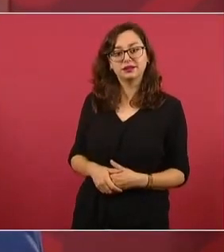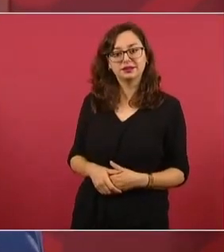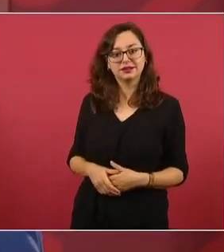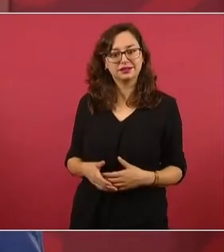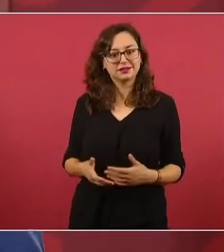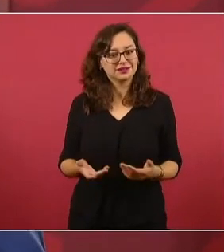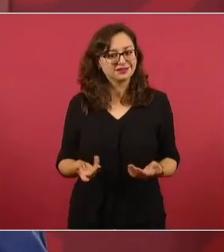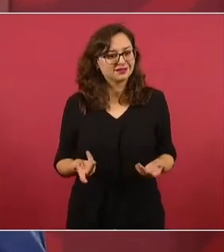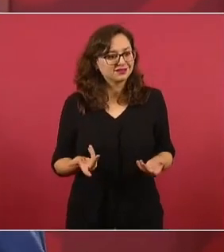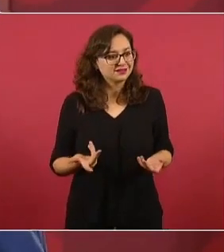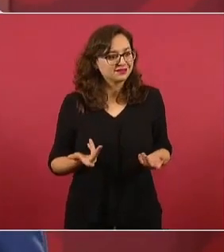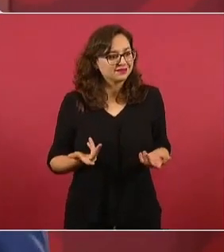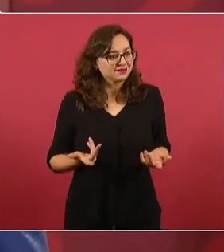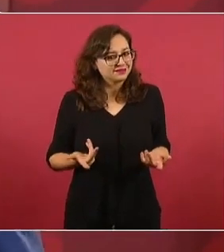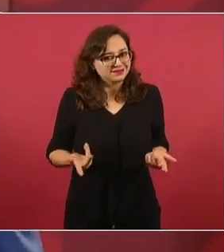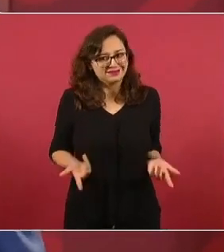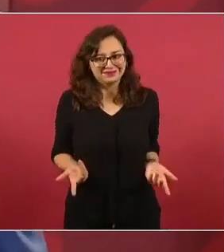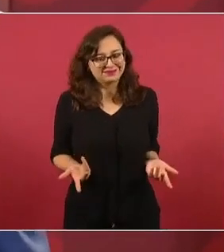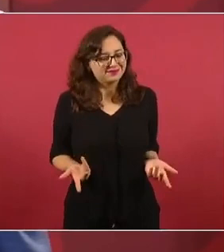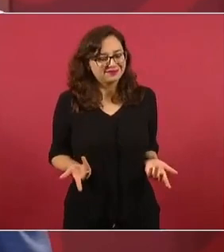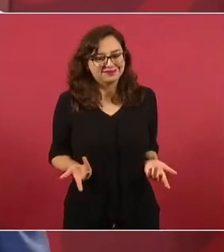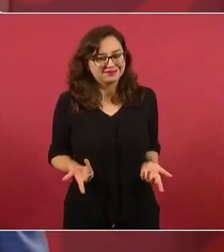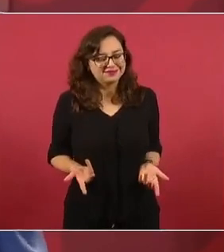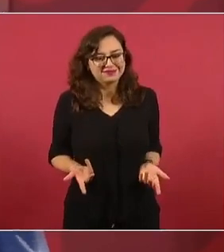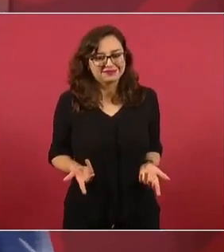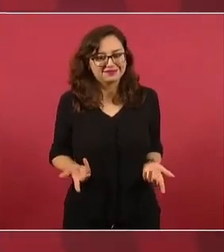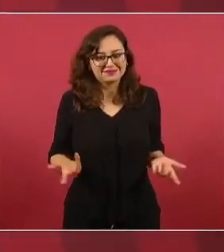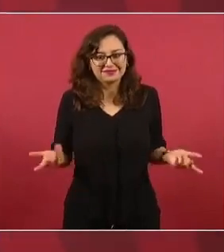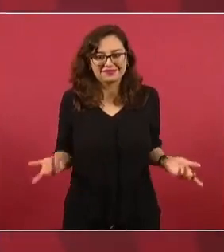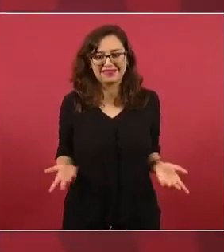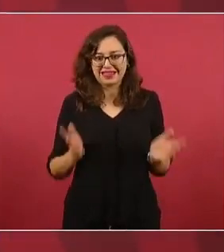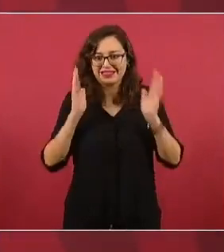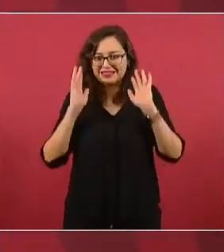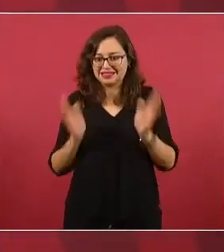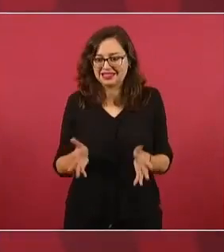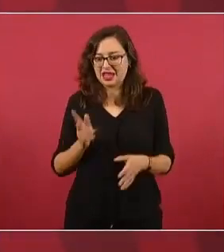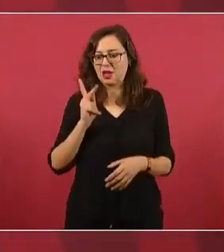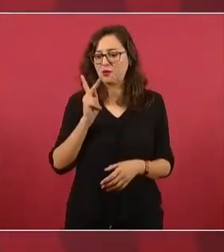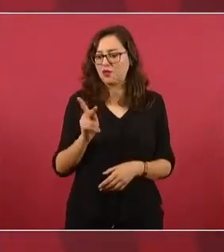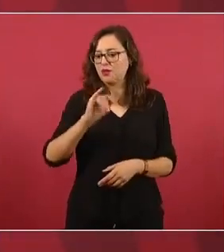que ya el Poder Judicial resolvió